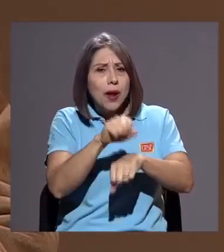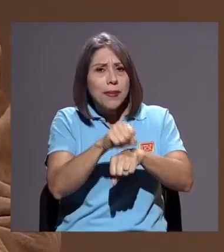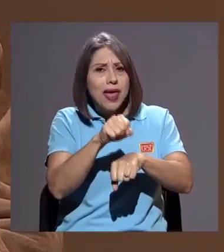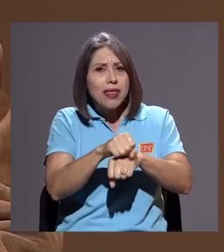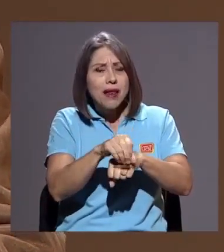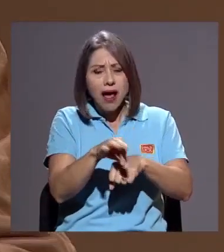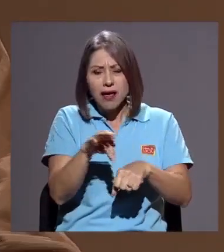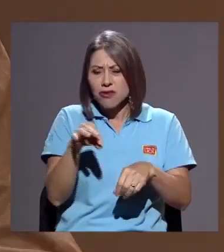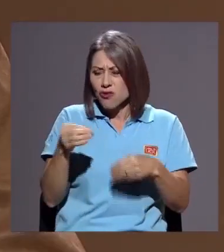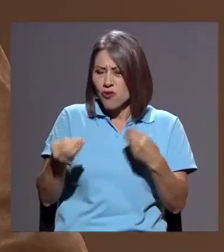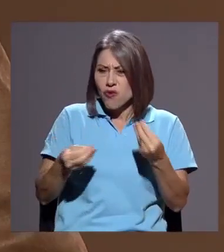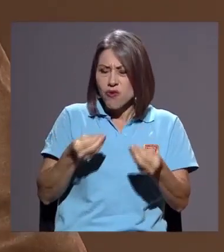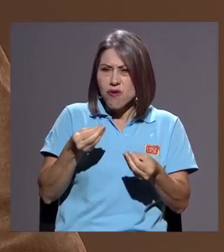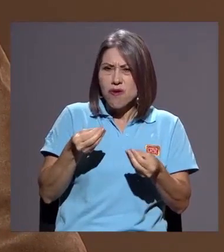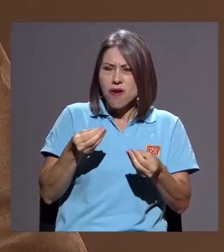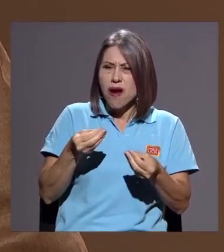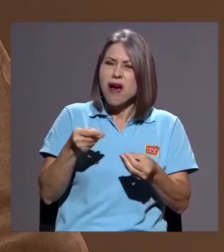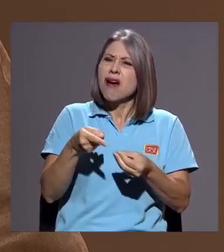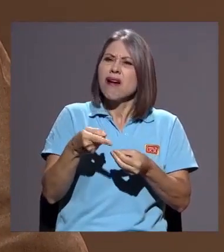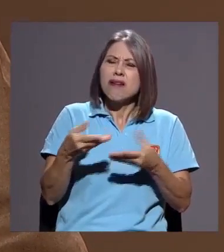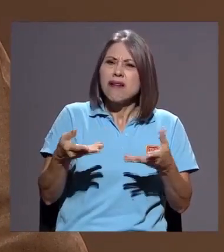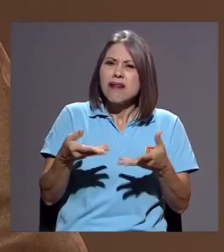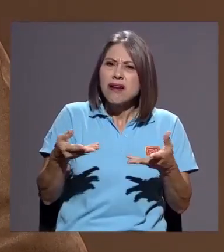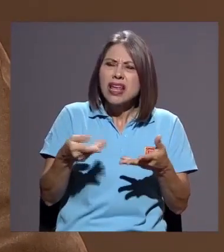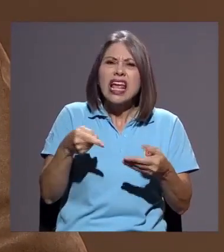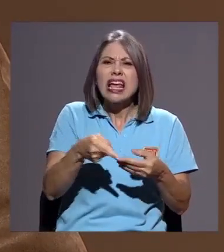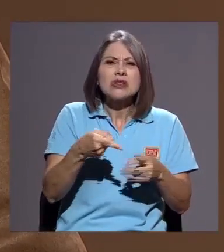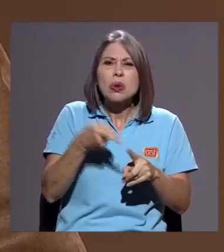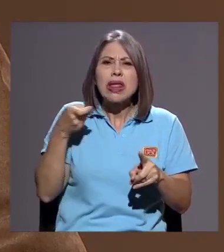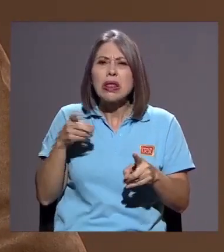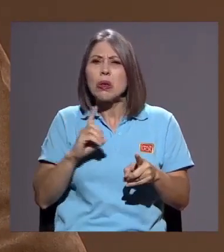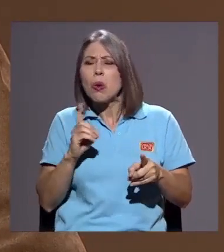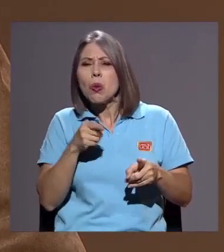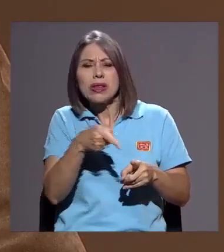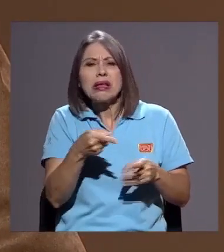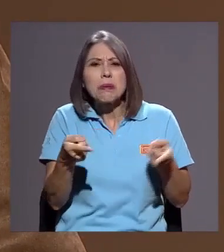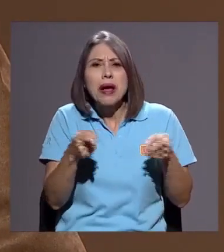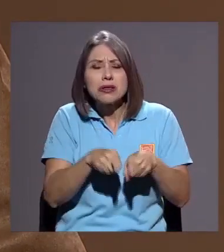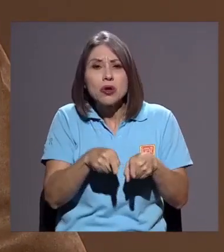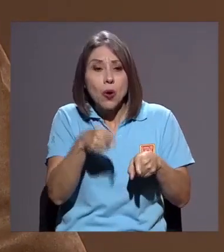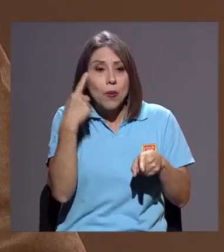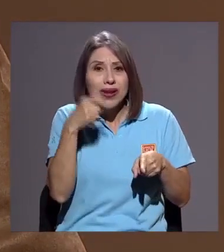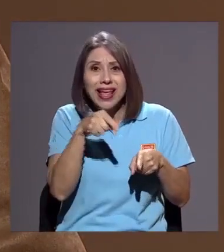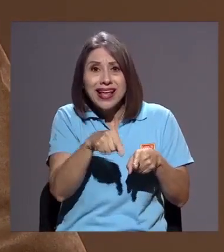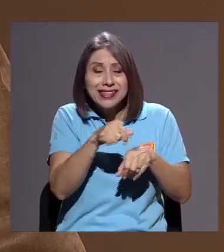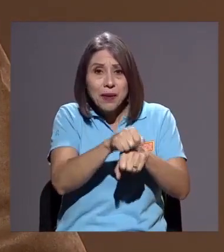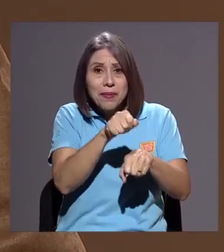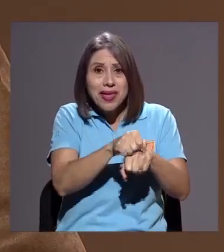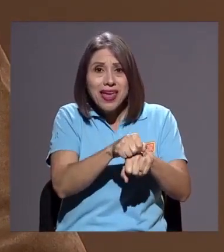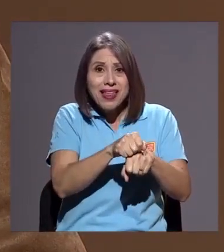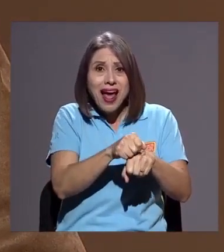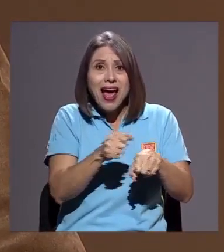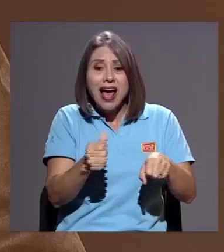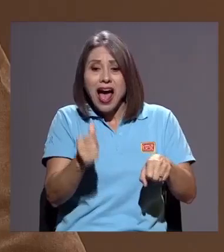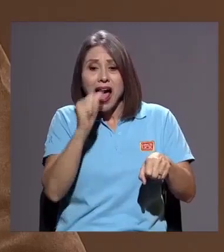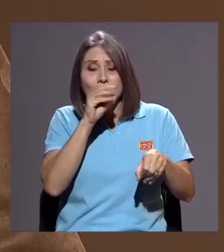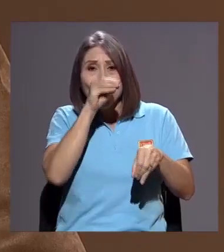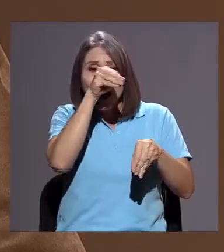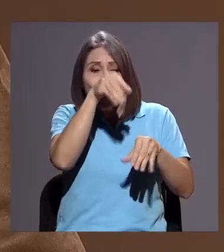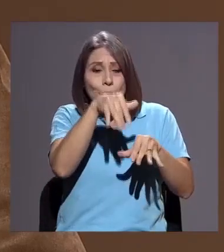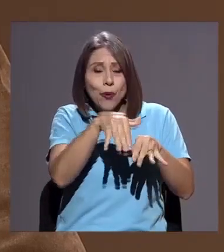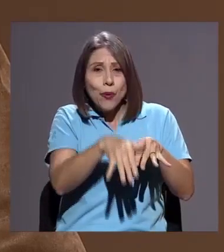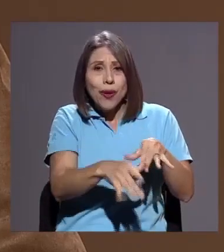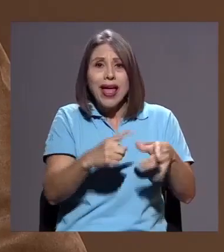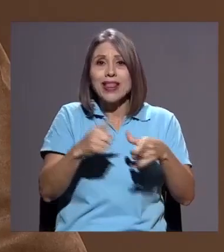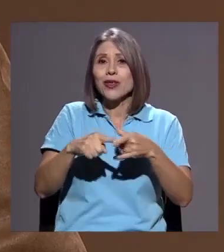la piedra que le caía agua en el centro. Y me dijeron que se había hecho para inmortalizar la respuesta